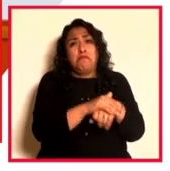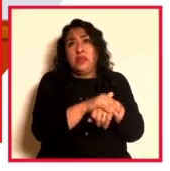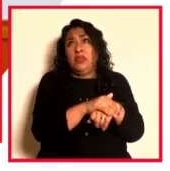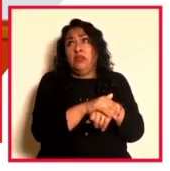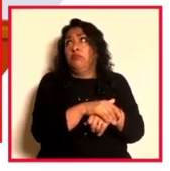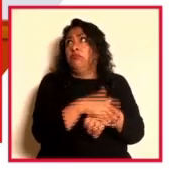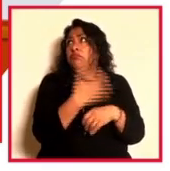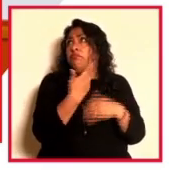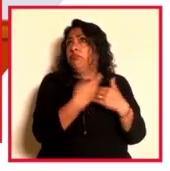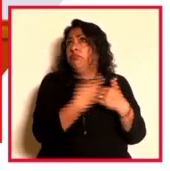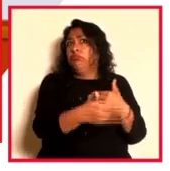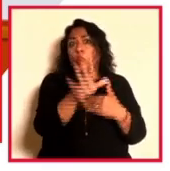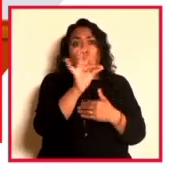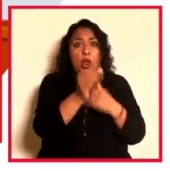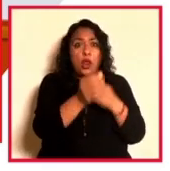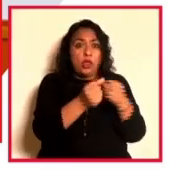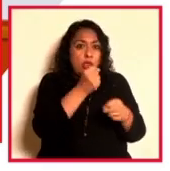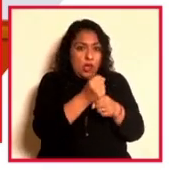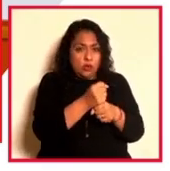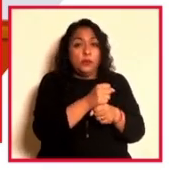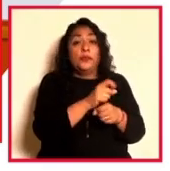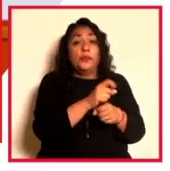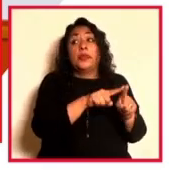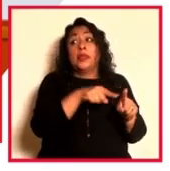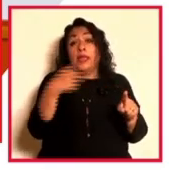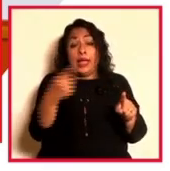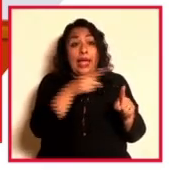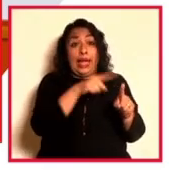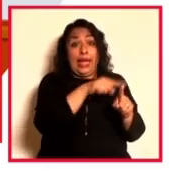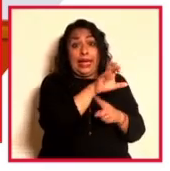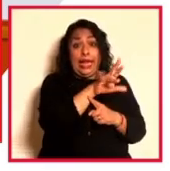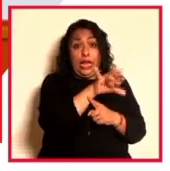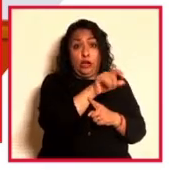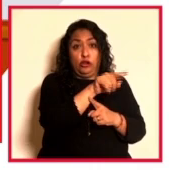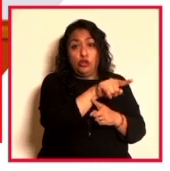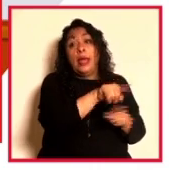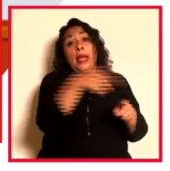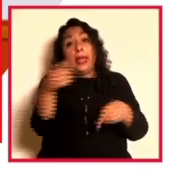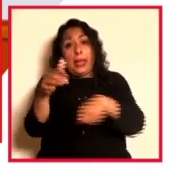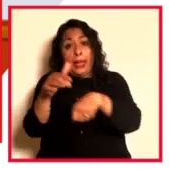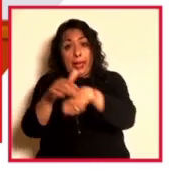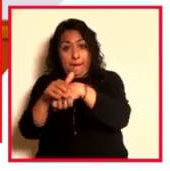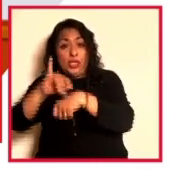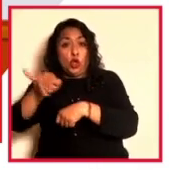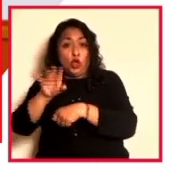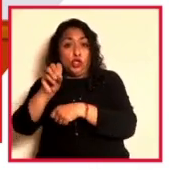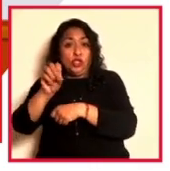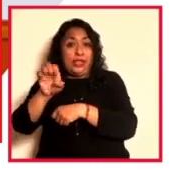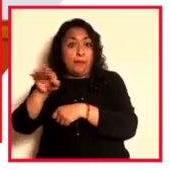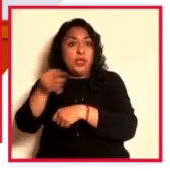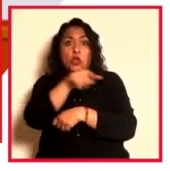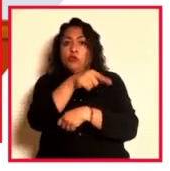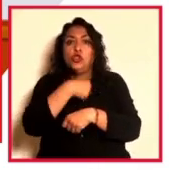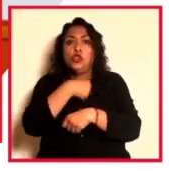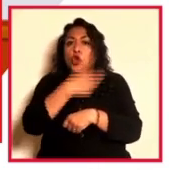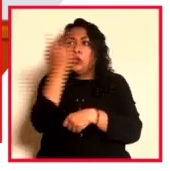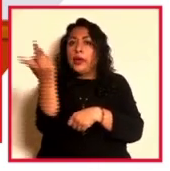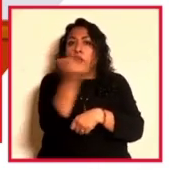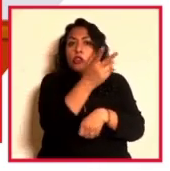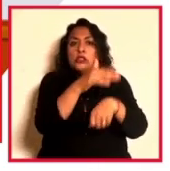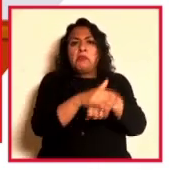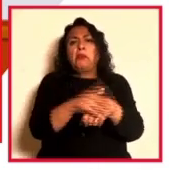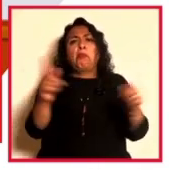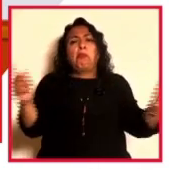más No pero entonces Carlos también era muy amigo de José Emilio y yo no lo sabía Y de repente nos encontrábamos